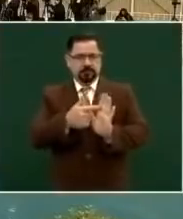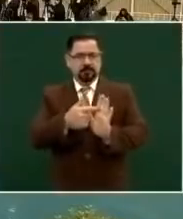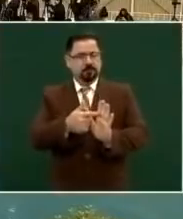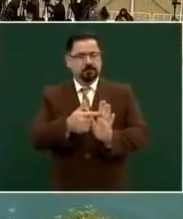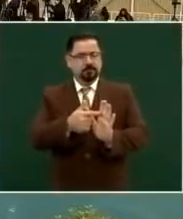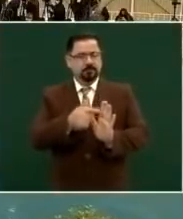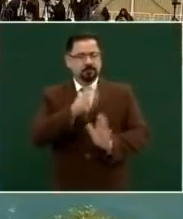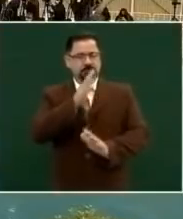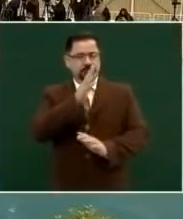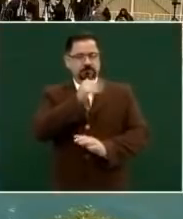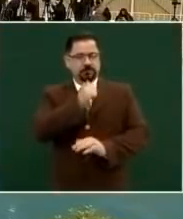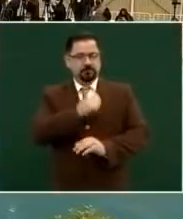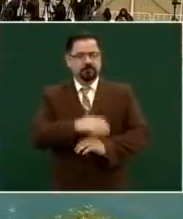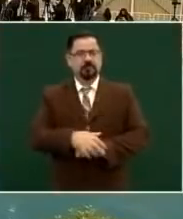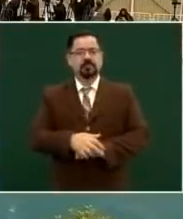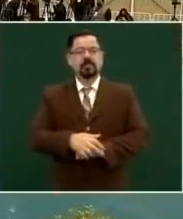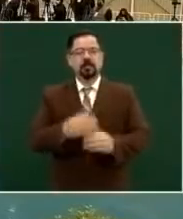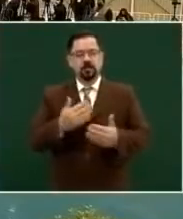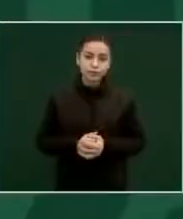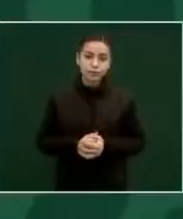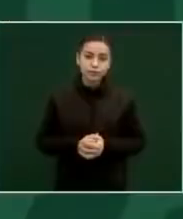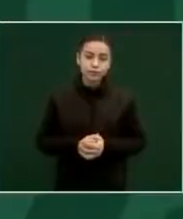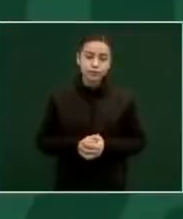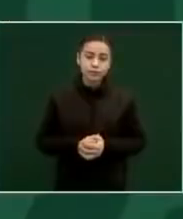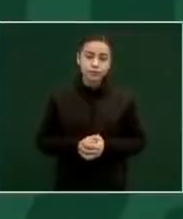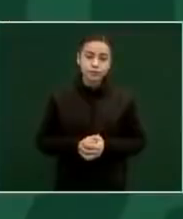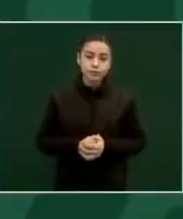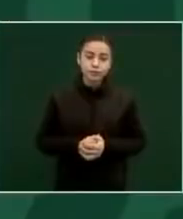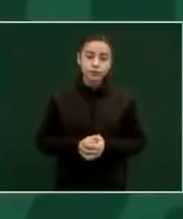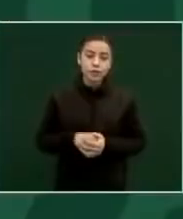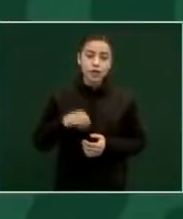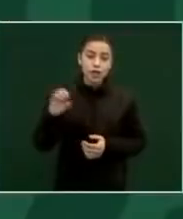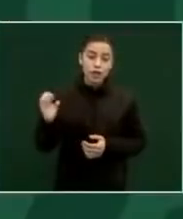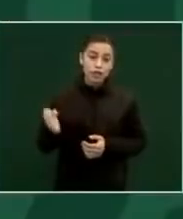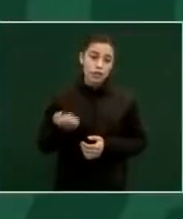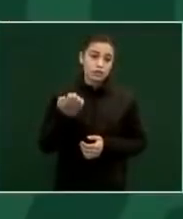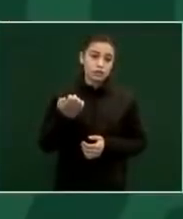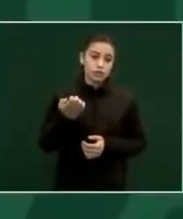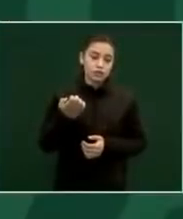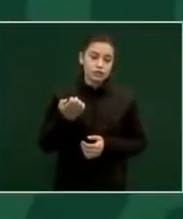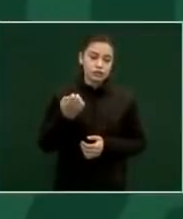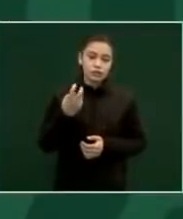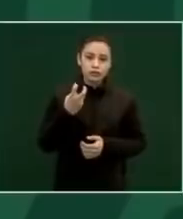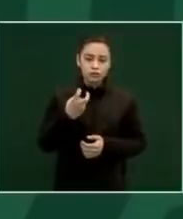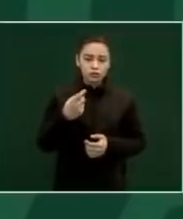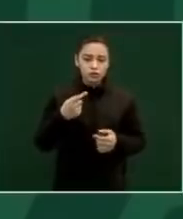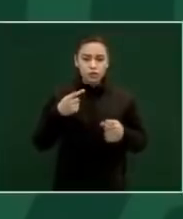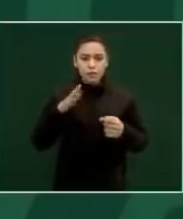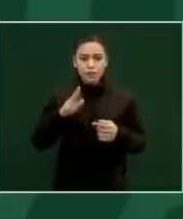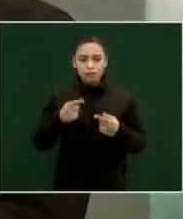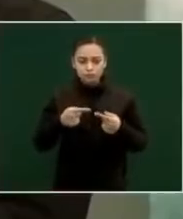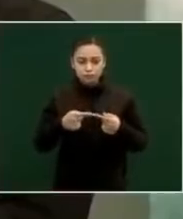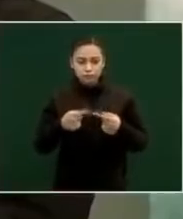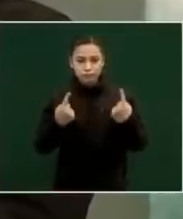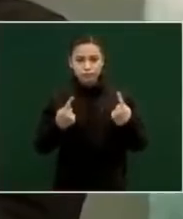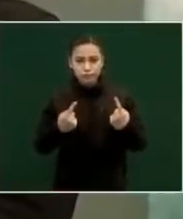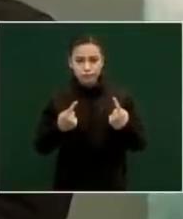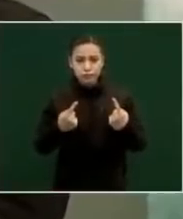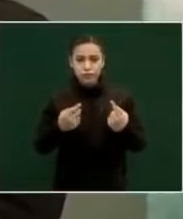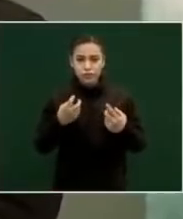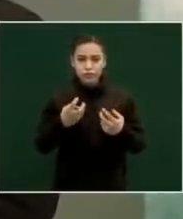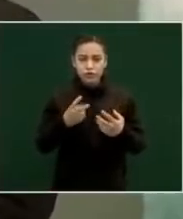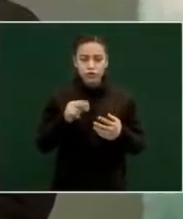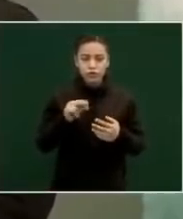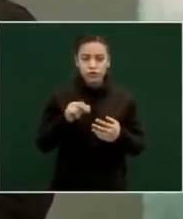Machacó que deben entender las empresas españolas que hay una nueva realidad, que hubo un cambio en México, pero que no se confundan, que